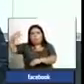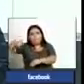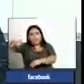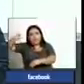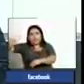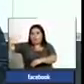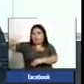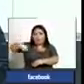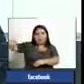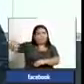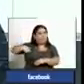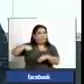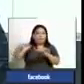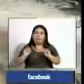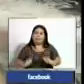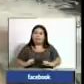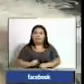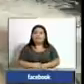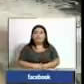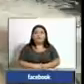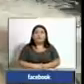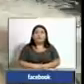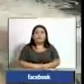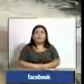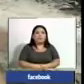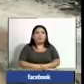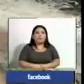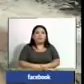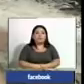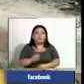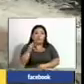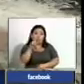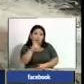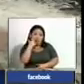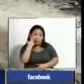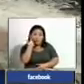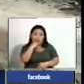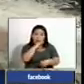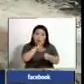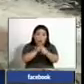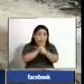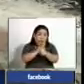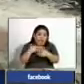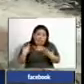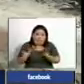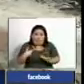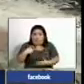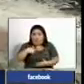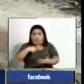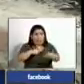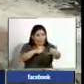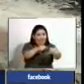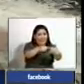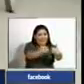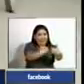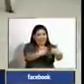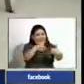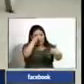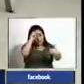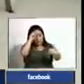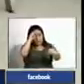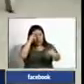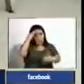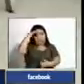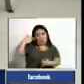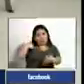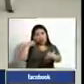Julio Guevara nos cuenta más. Con esto del virus, pues, quedarse uno sin trabajo, pues no va a ser fácil, ¿verdad? Pero... Luz de